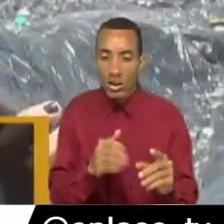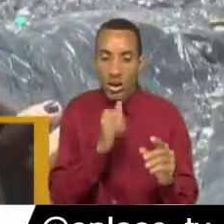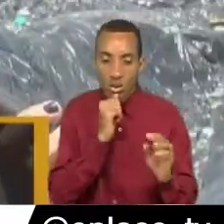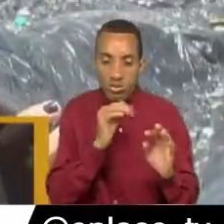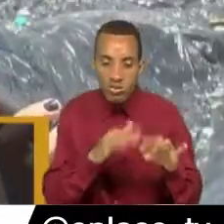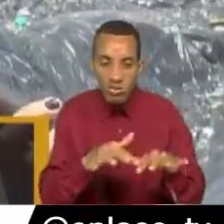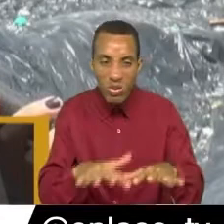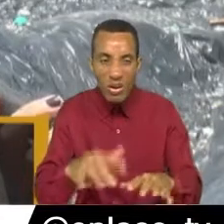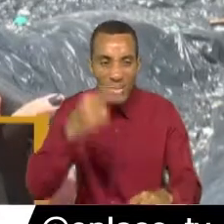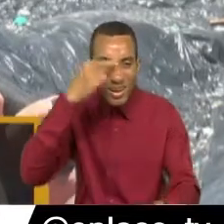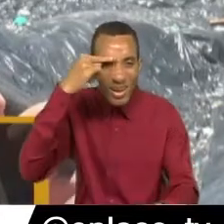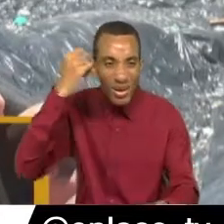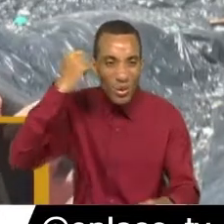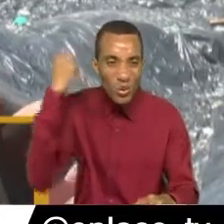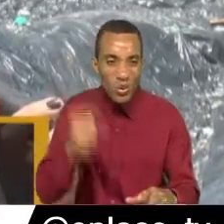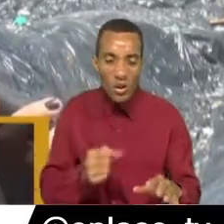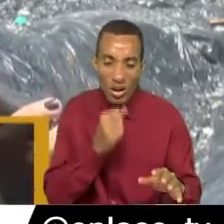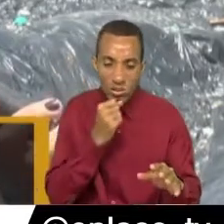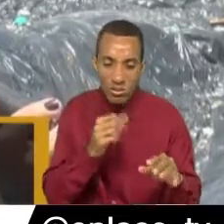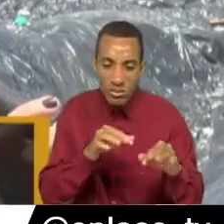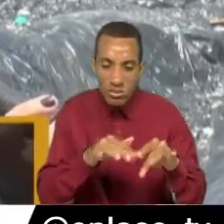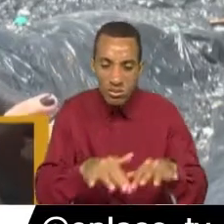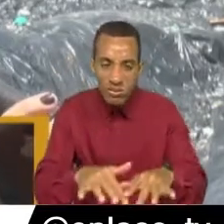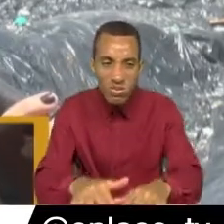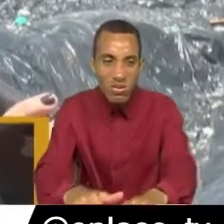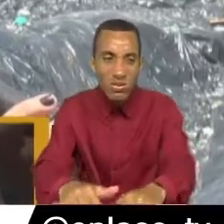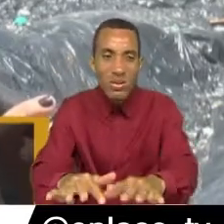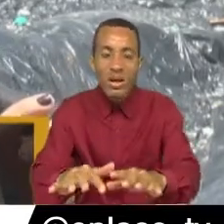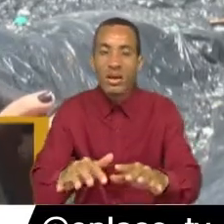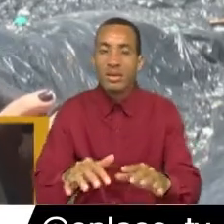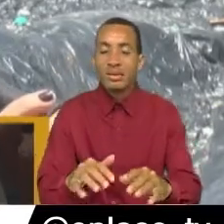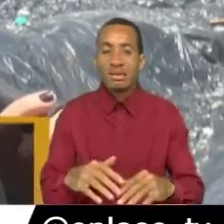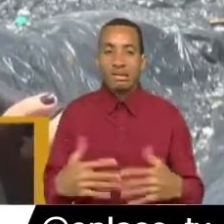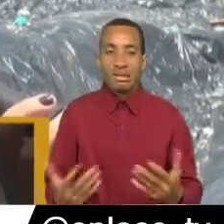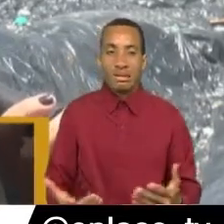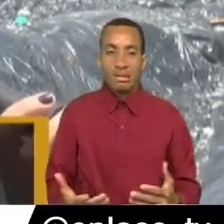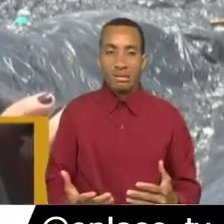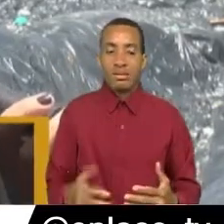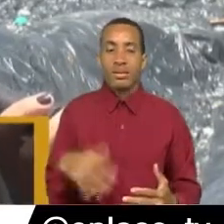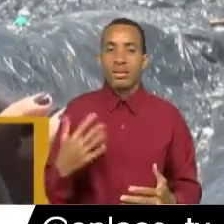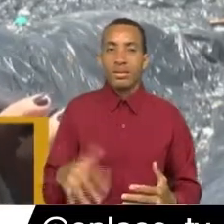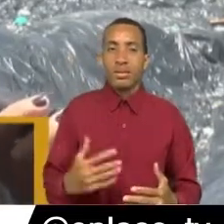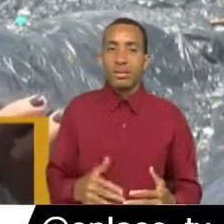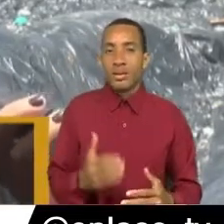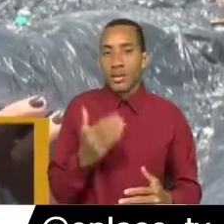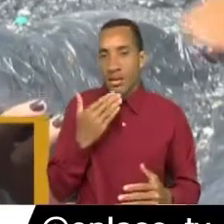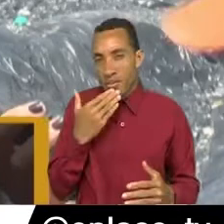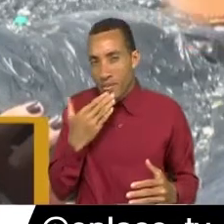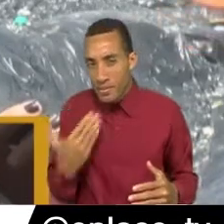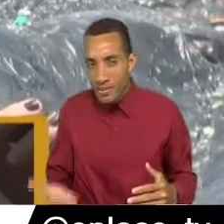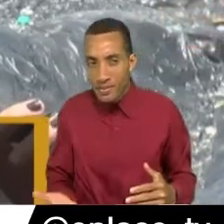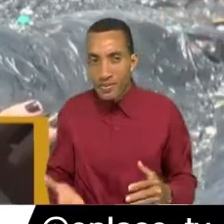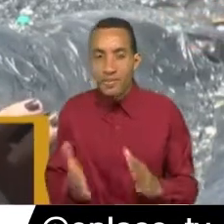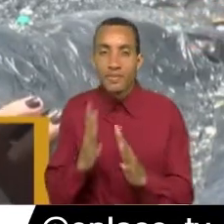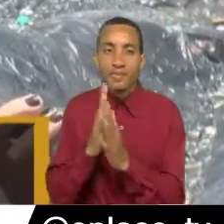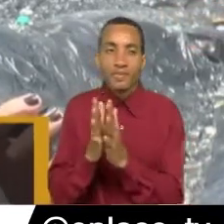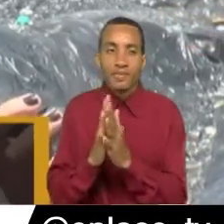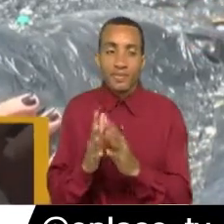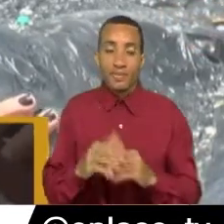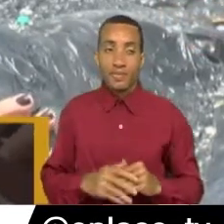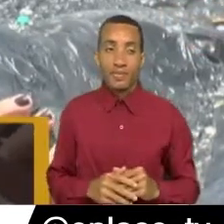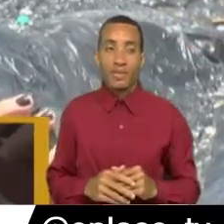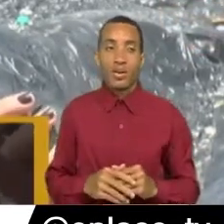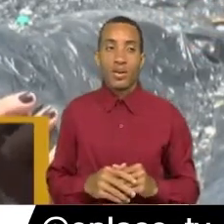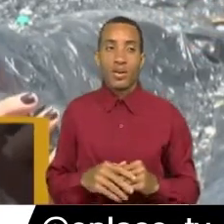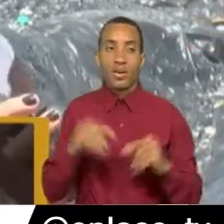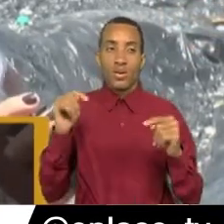corporación hemos venido trabajando, hemos venido haciendo el seguimiento correspondiente que la misma licencia le autorizó al relleno sanitario. Hoy vemos